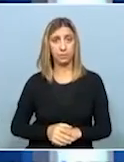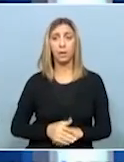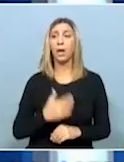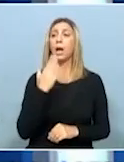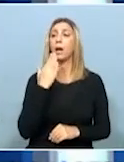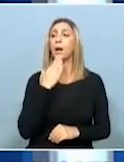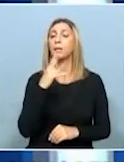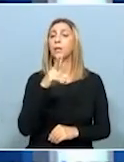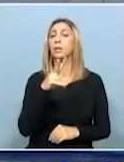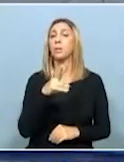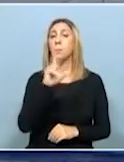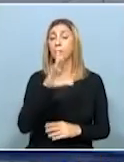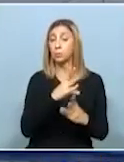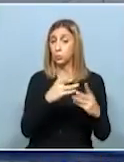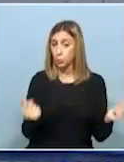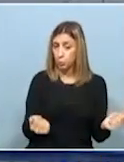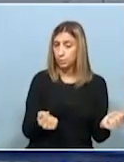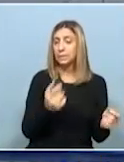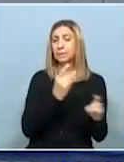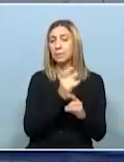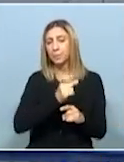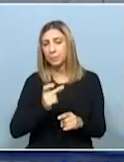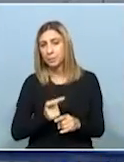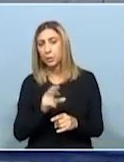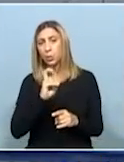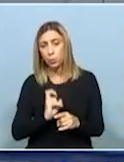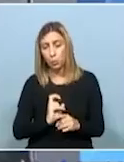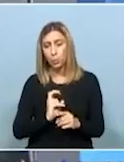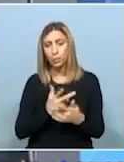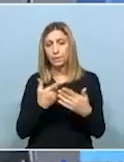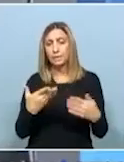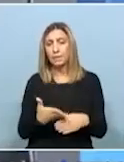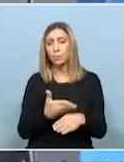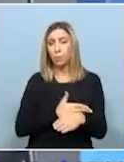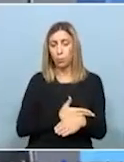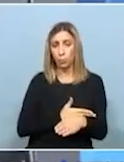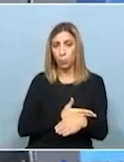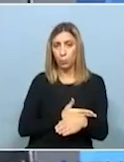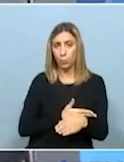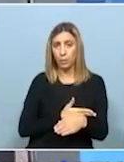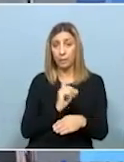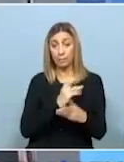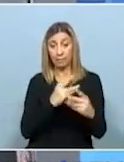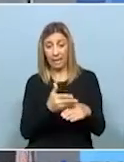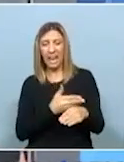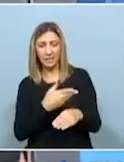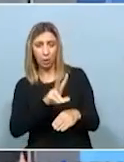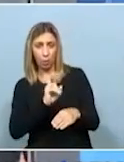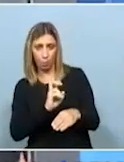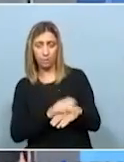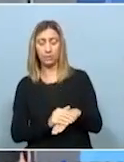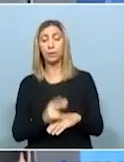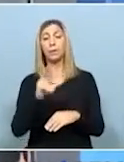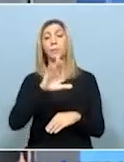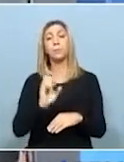abril digamos ya finales de marzo porque siempre la administración pública cobra sus saberes unos días antes de del mes